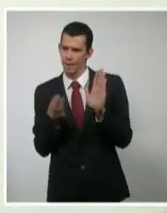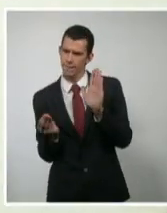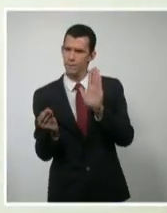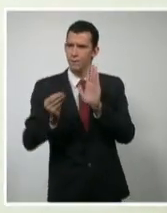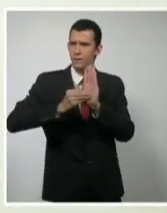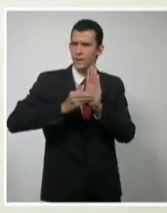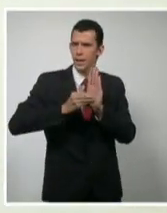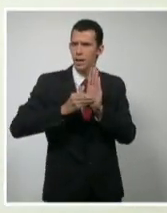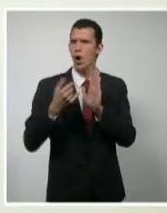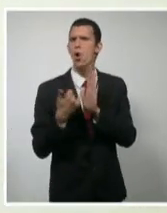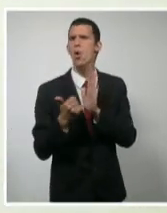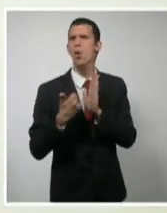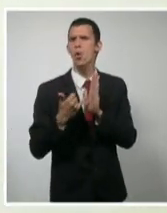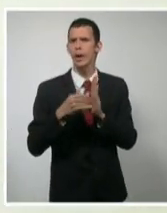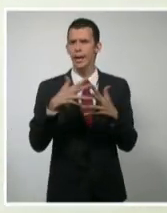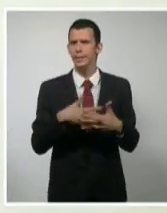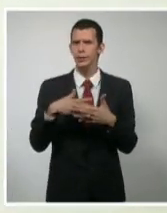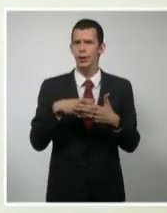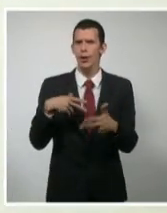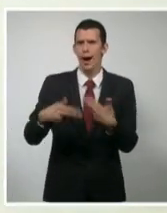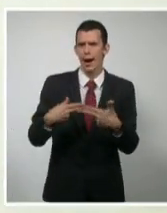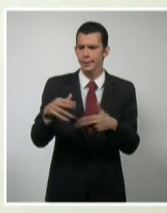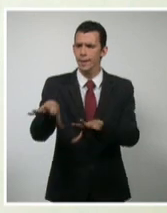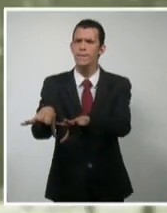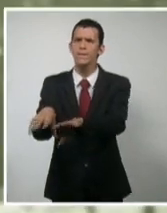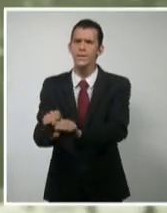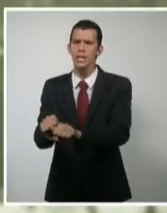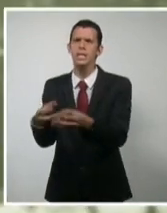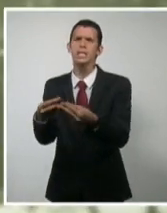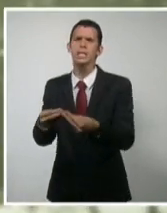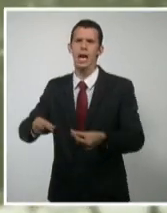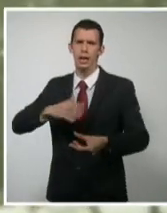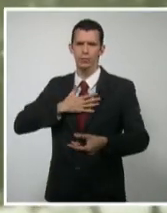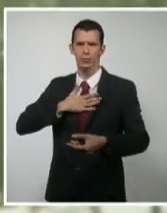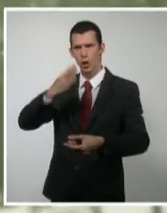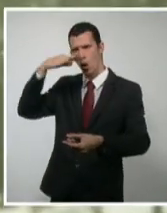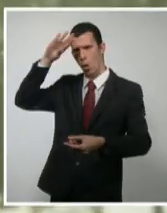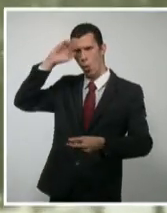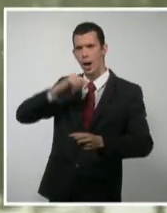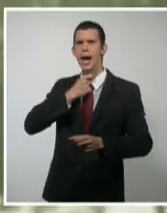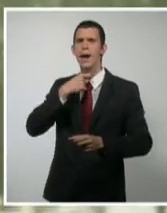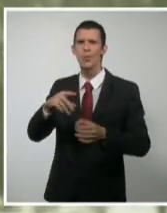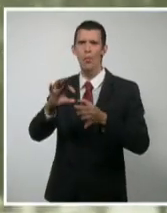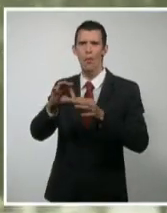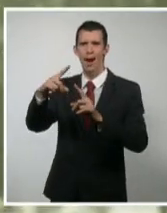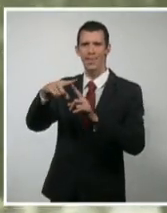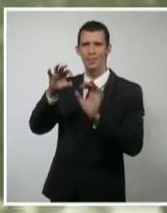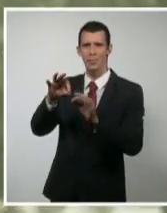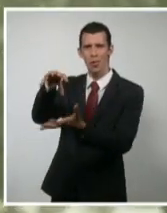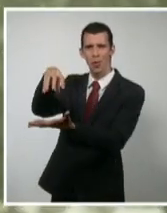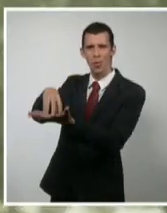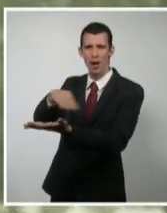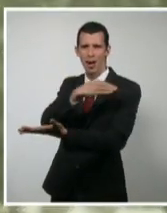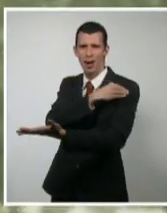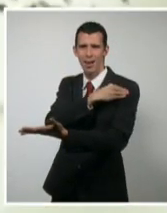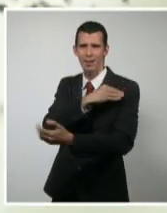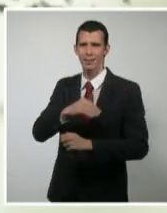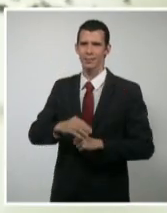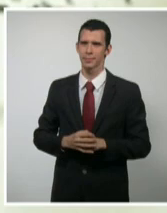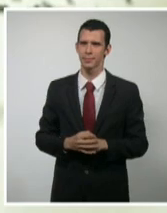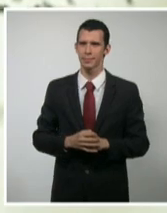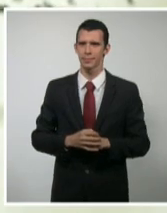ocupante norteamericano están bien documentados. En posiciones encontradas parece desconocerse que en el espíritu de la Carta de